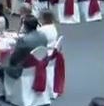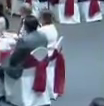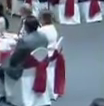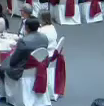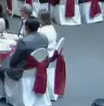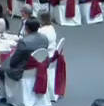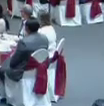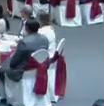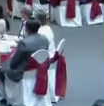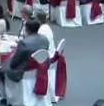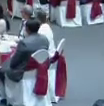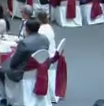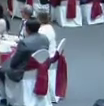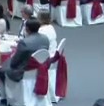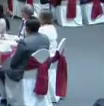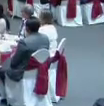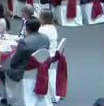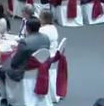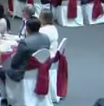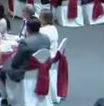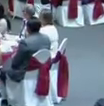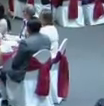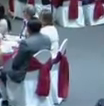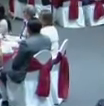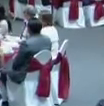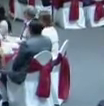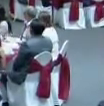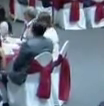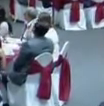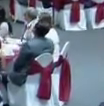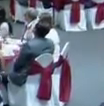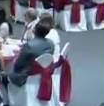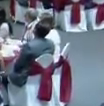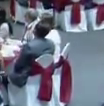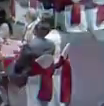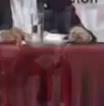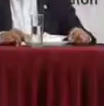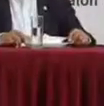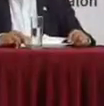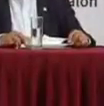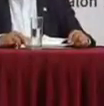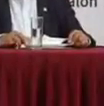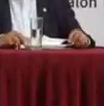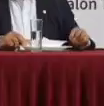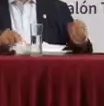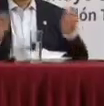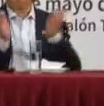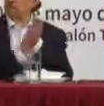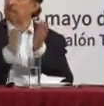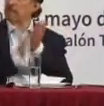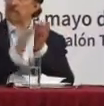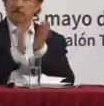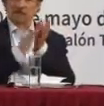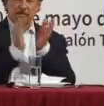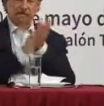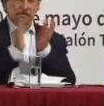Rodolfo Gerardo González Guzmán, secretario general de la Confederación Regional Obrera Mexicana.